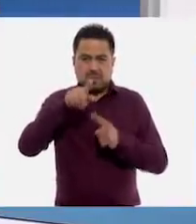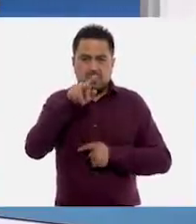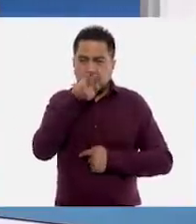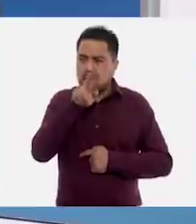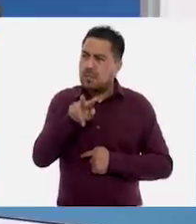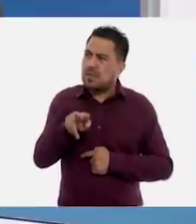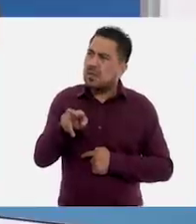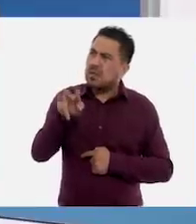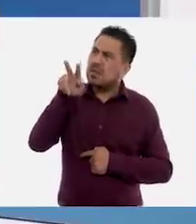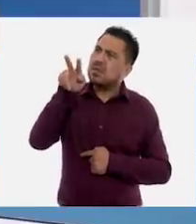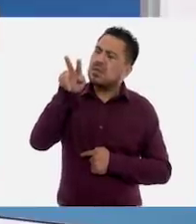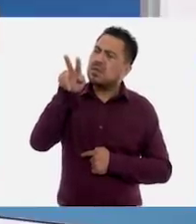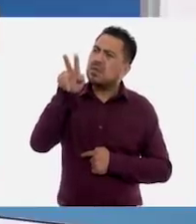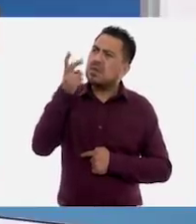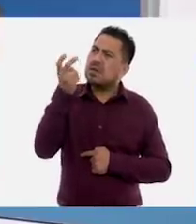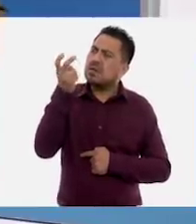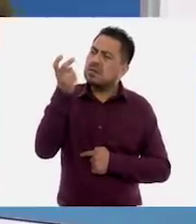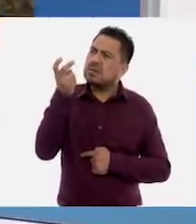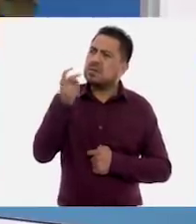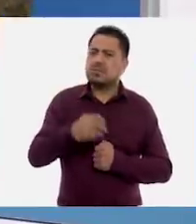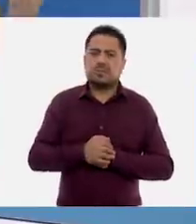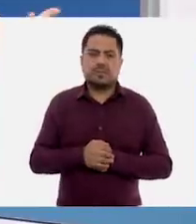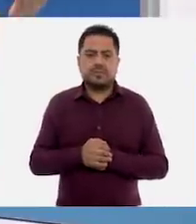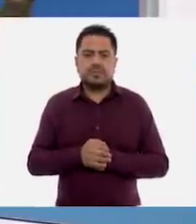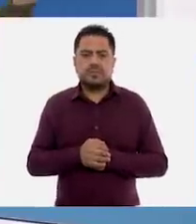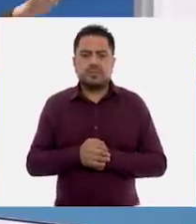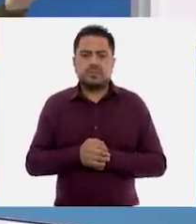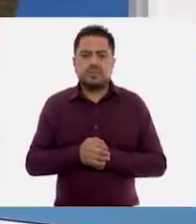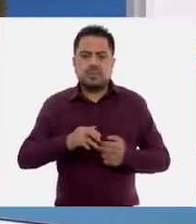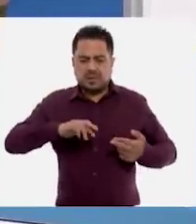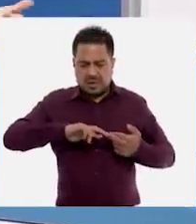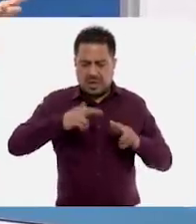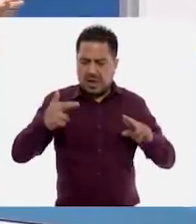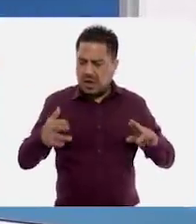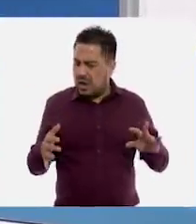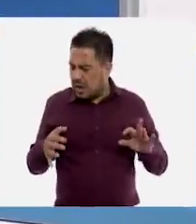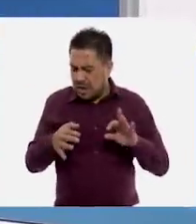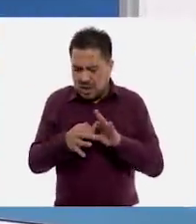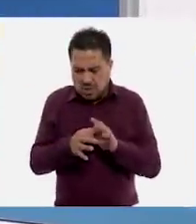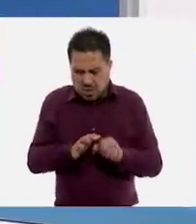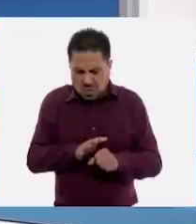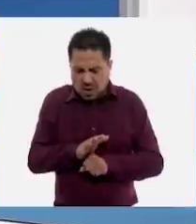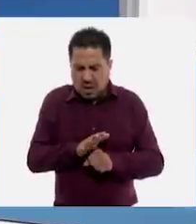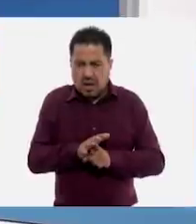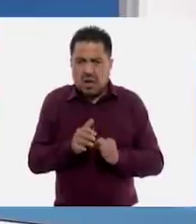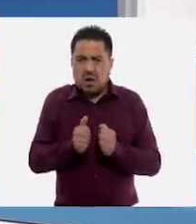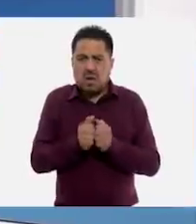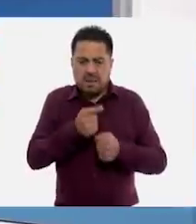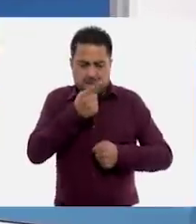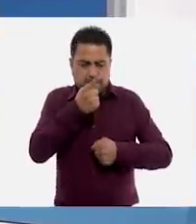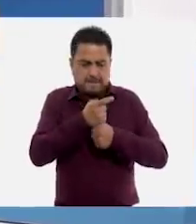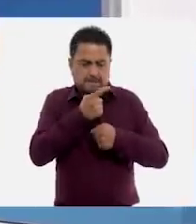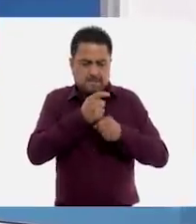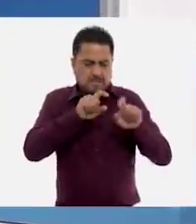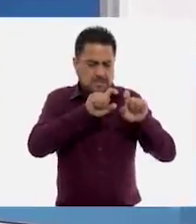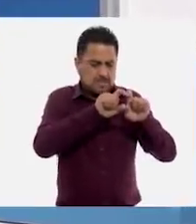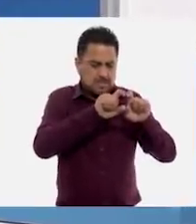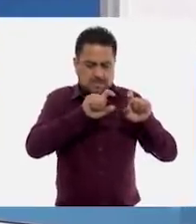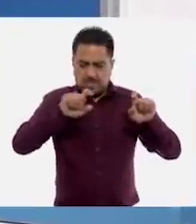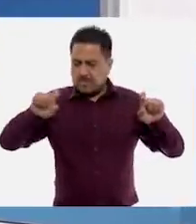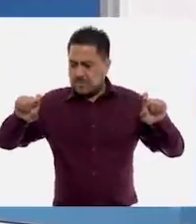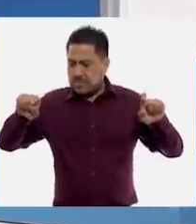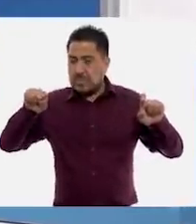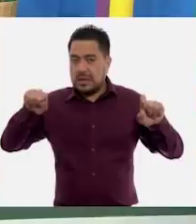observa en pantalla, ¿qué relación tiene con el primer renglón de la